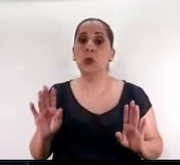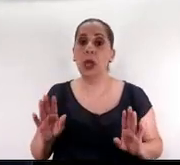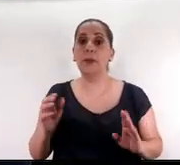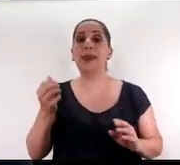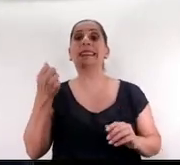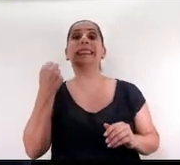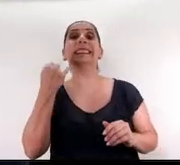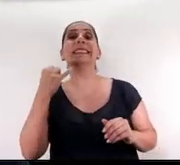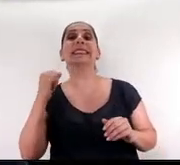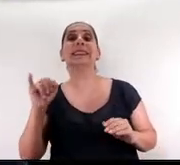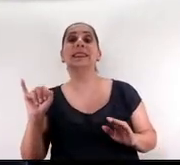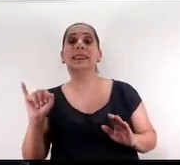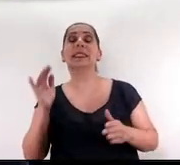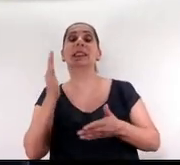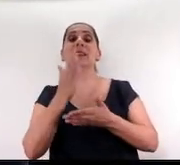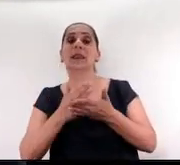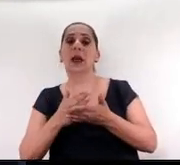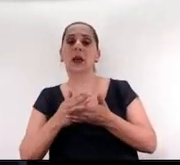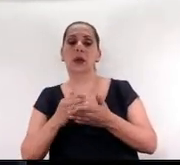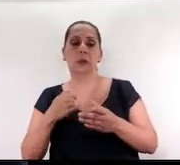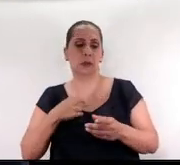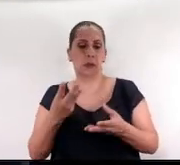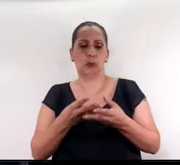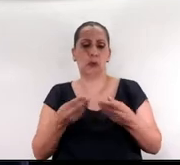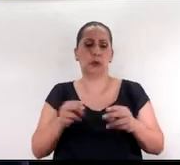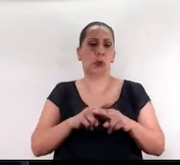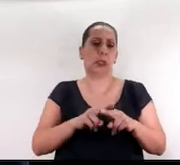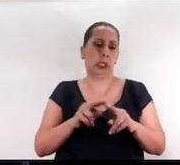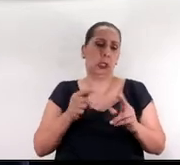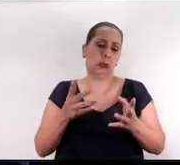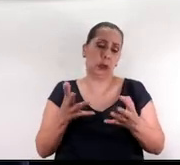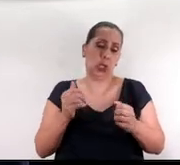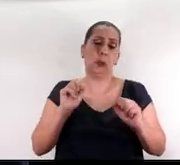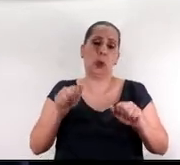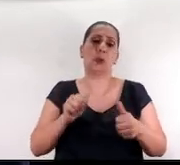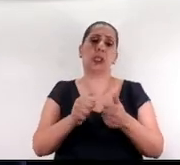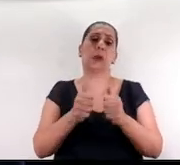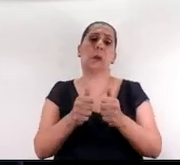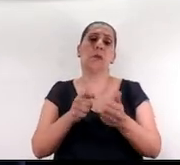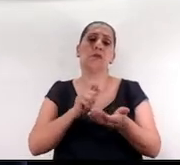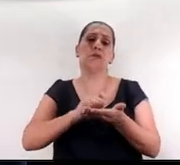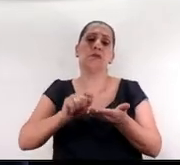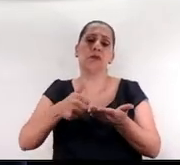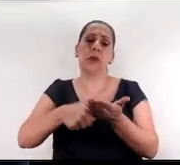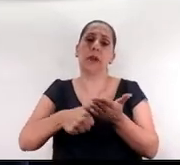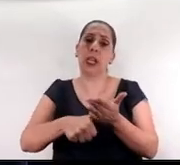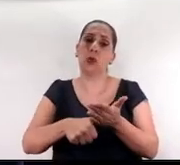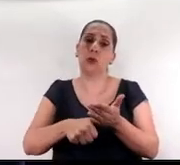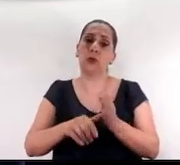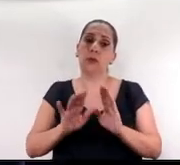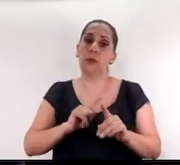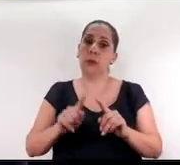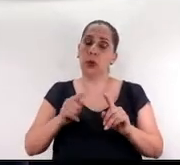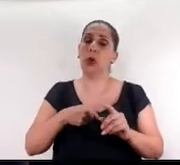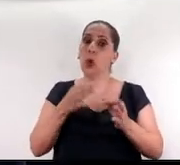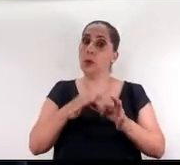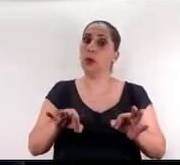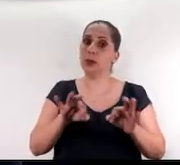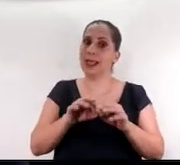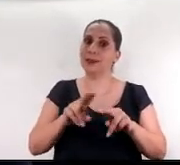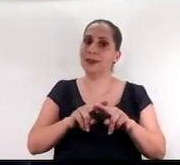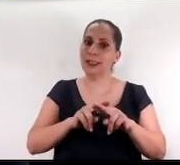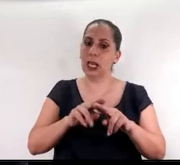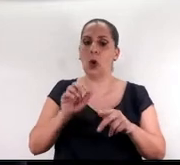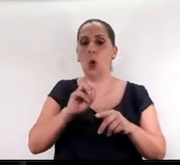se resuelve el tema del tren, yo no tengo problema en que si quiere lo sometemos al referendo. Yo creo que el tren es necesario, incluso el metro. La primera